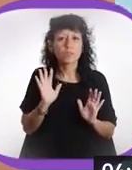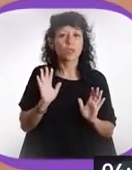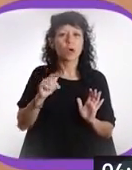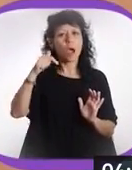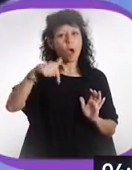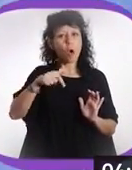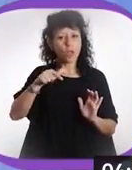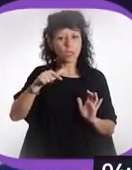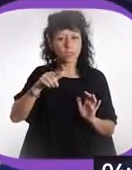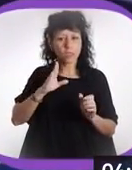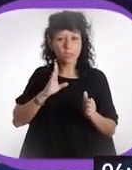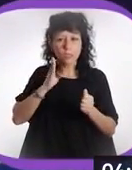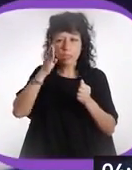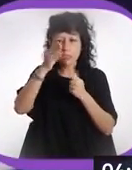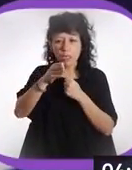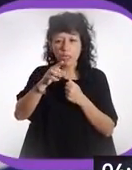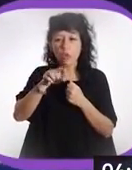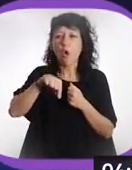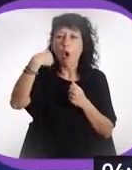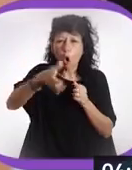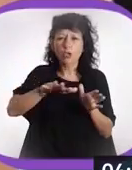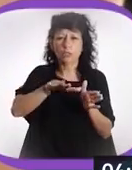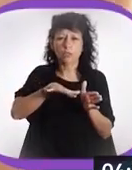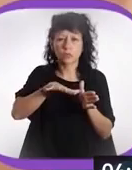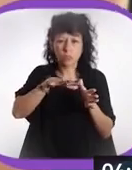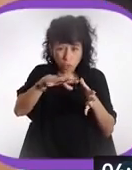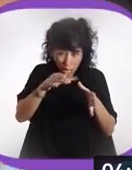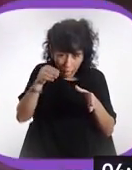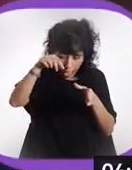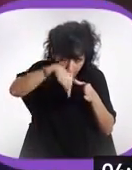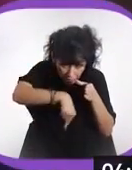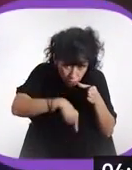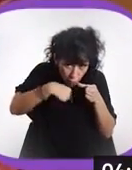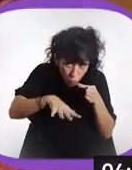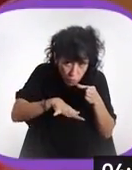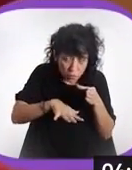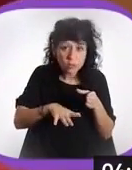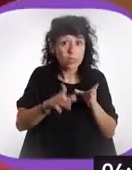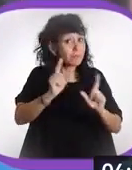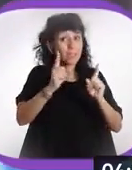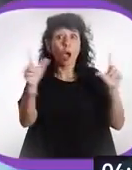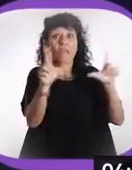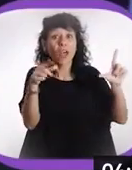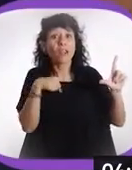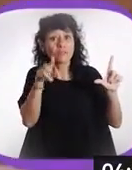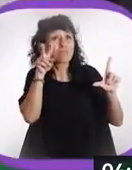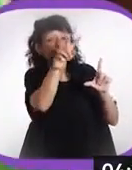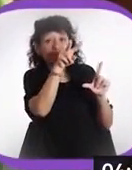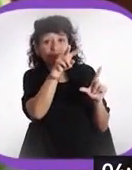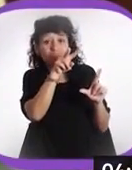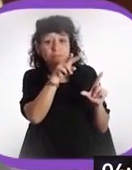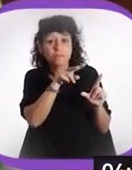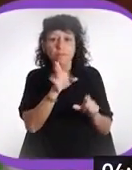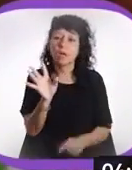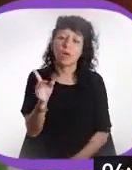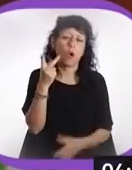una interzona. ¿Una zona dentro de una zona? Igual que en el, episodio 33 de Blador's Quest. Si